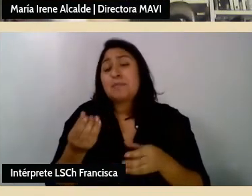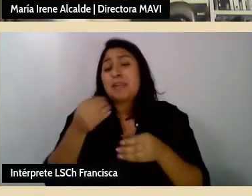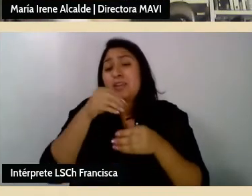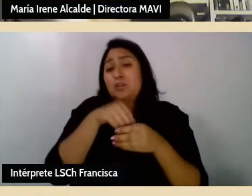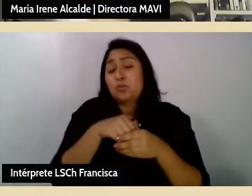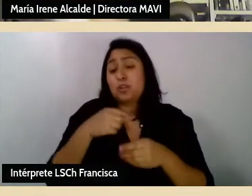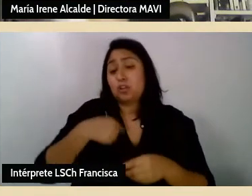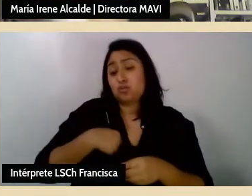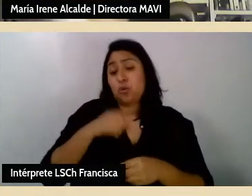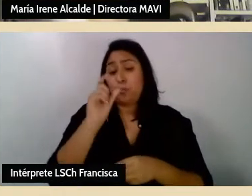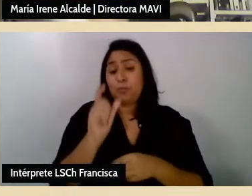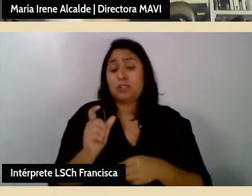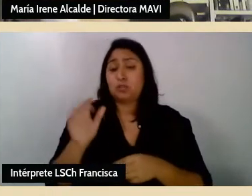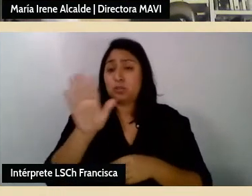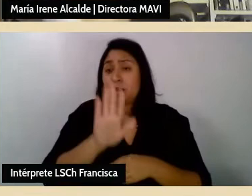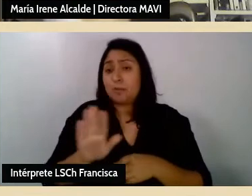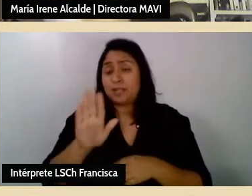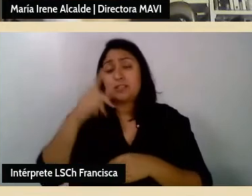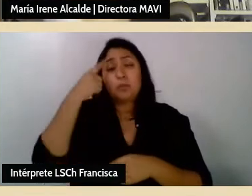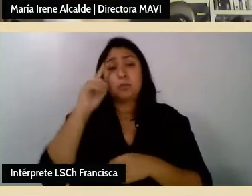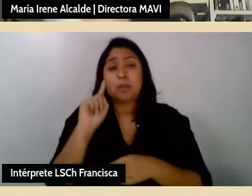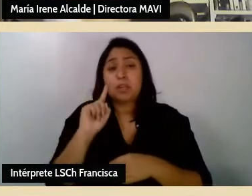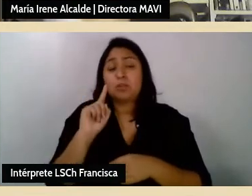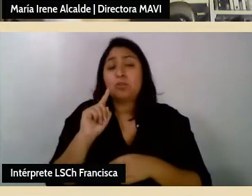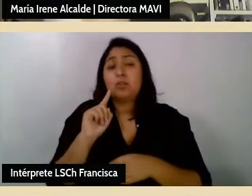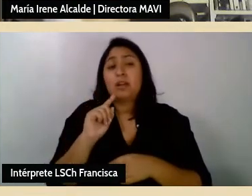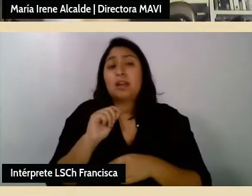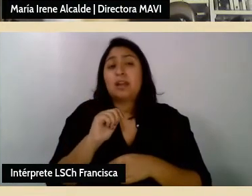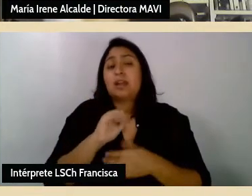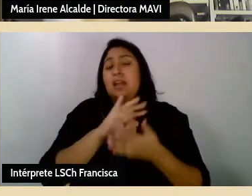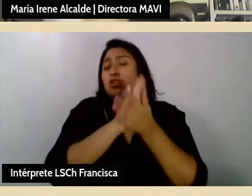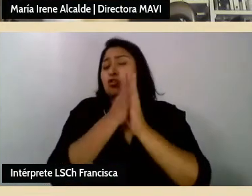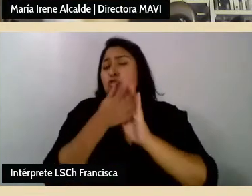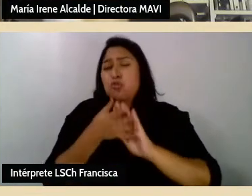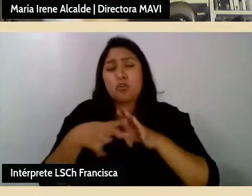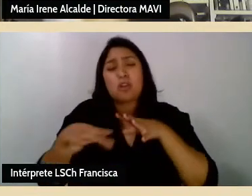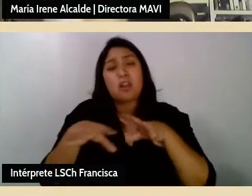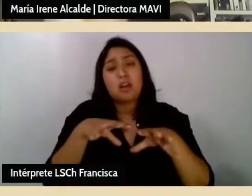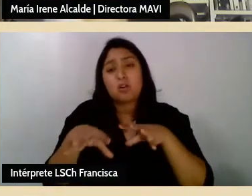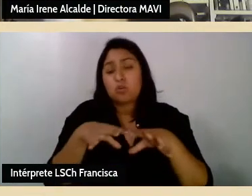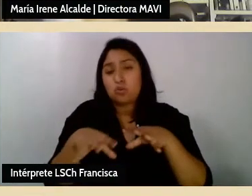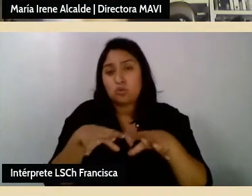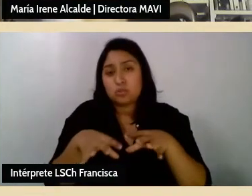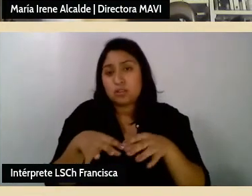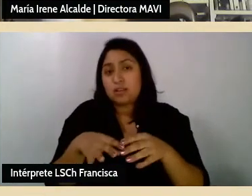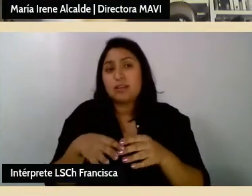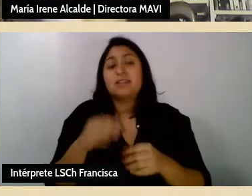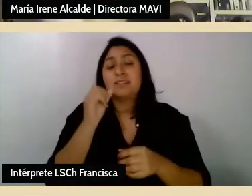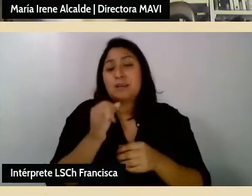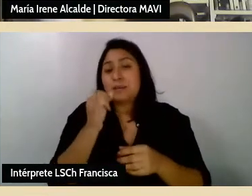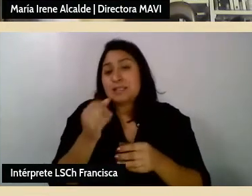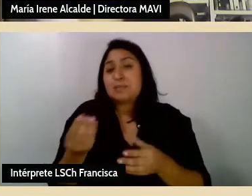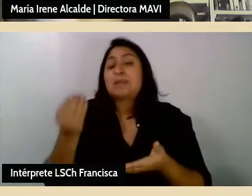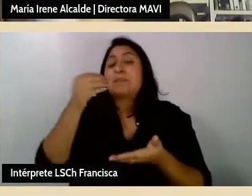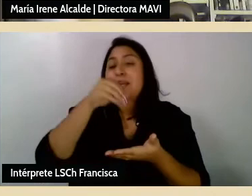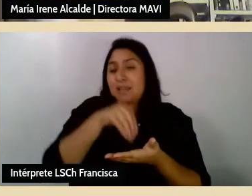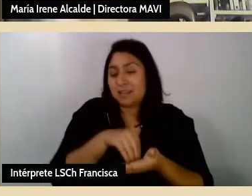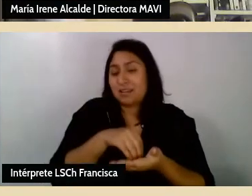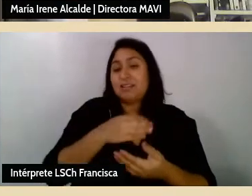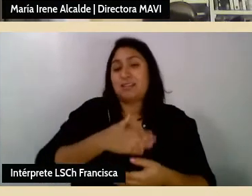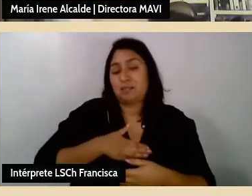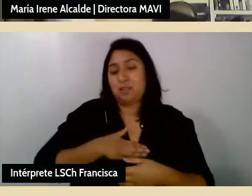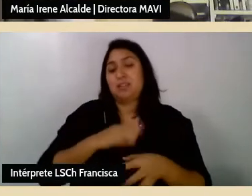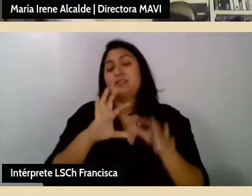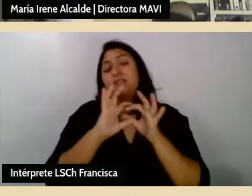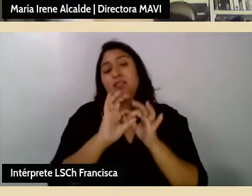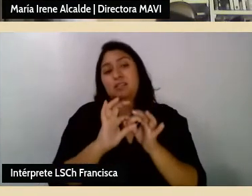mantención, no, en todo ellos, en todo me ponen ahí, así que no, le agradezco de todo,